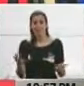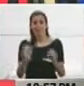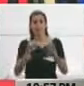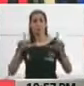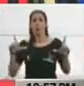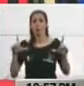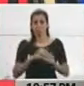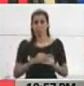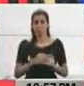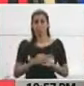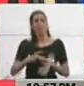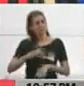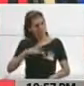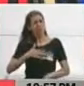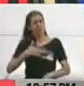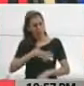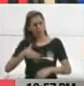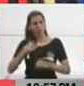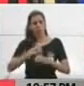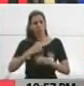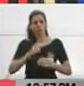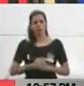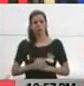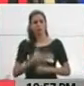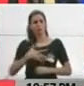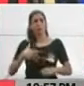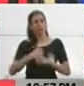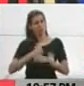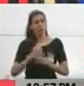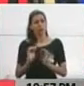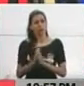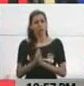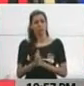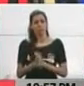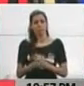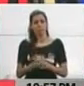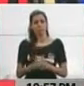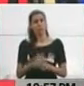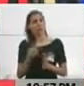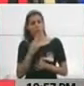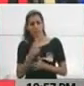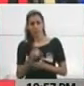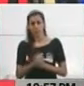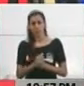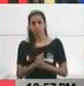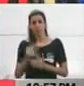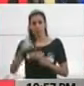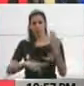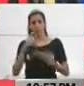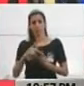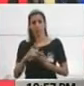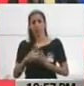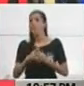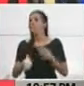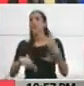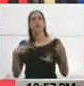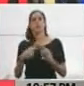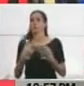trabajar. Déjenos trabajar. Y yo decía, mire, que este programa no lo iba a hacer más.